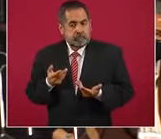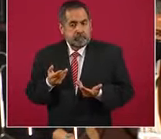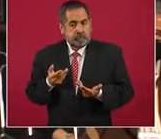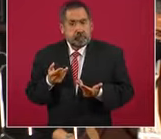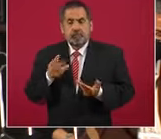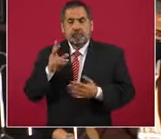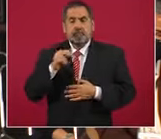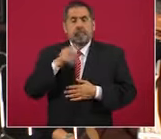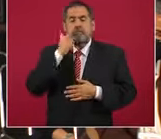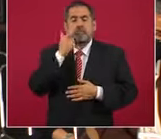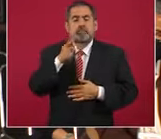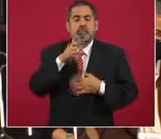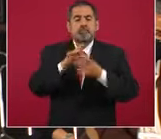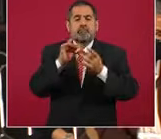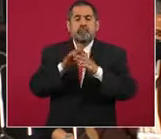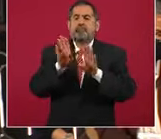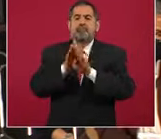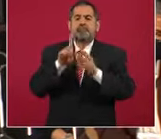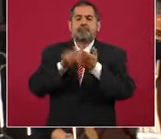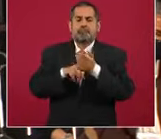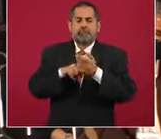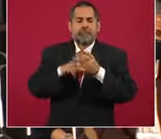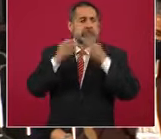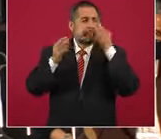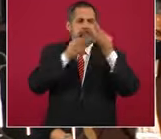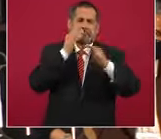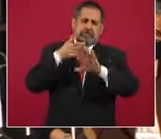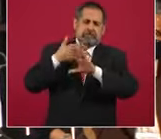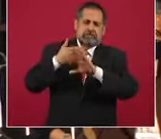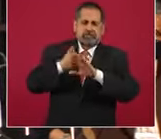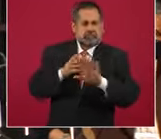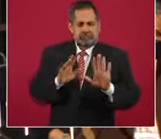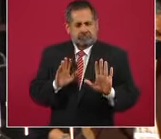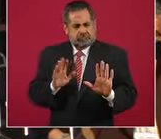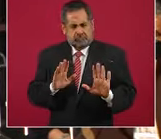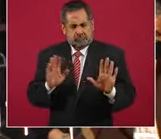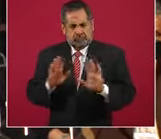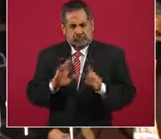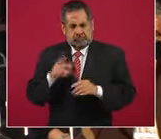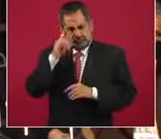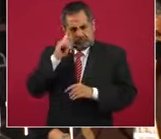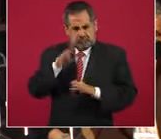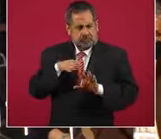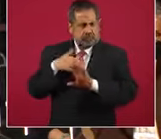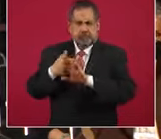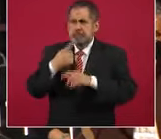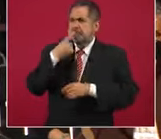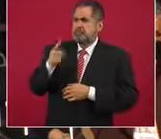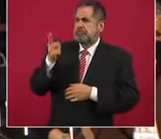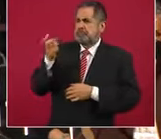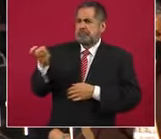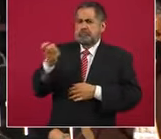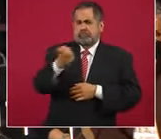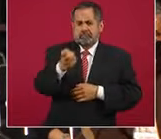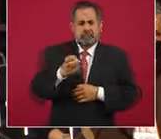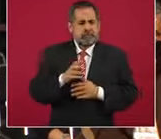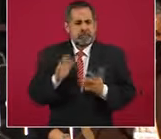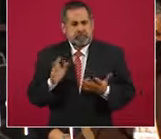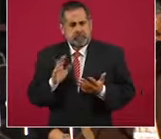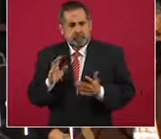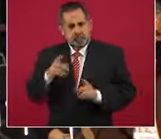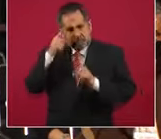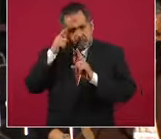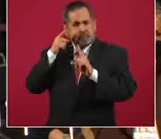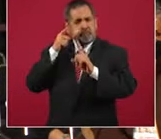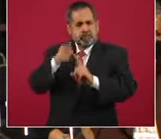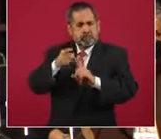No quisiera que esto se tomara como una campaña, porque en realidad no se persigue a nadie o no se acusa a nadie, sino más bien el objetivo es